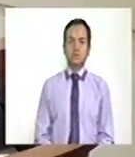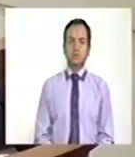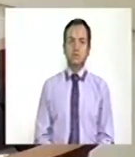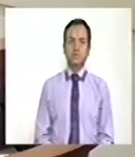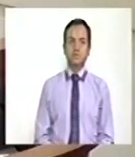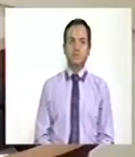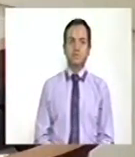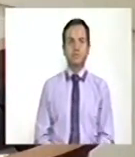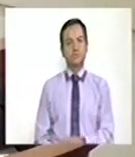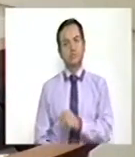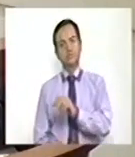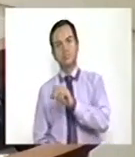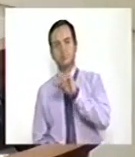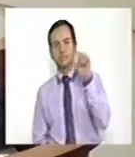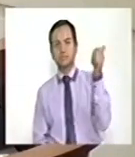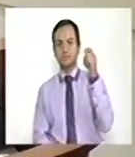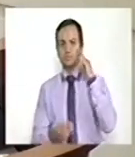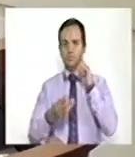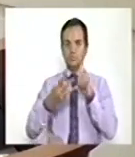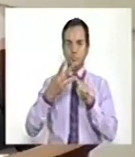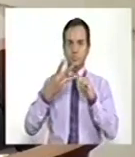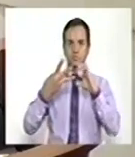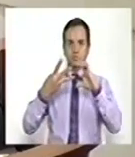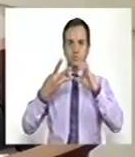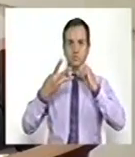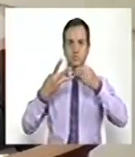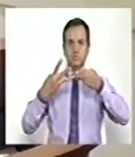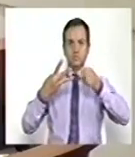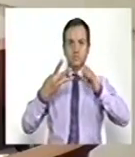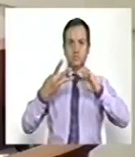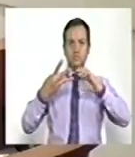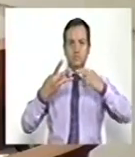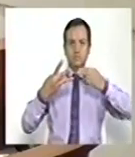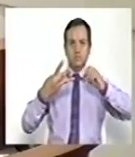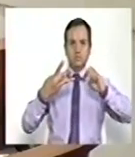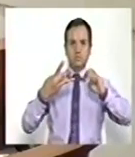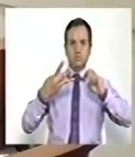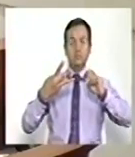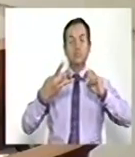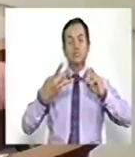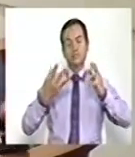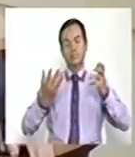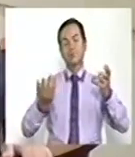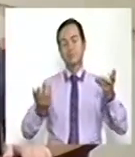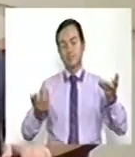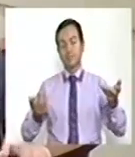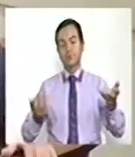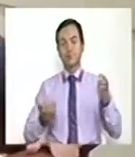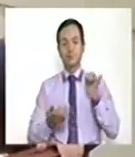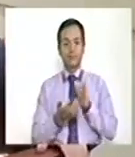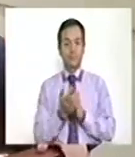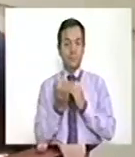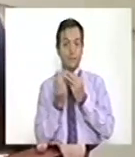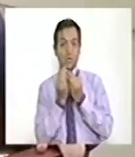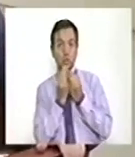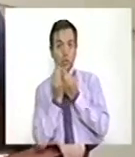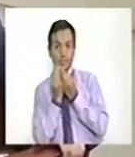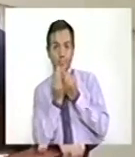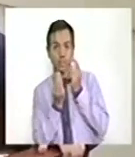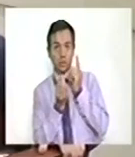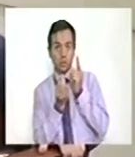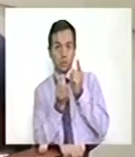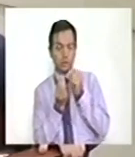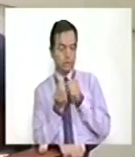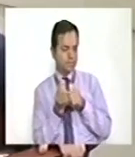Cohecho, como tercer delito, es claro que encontró la comisión que